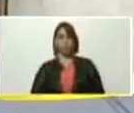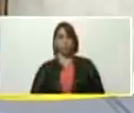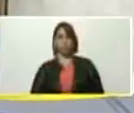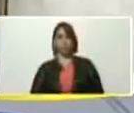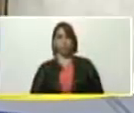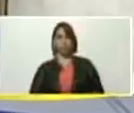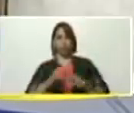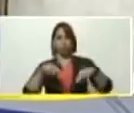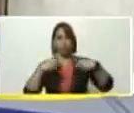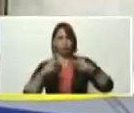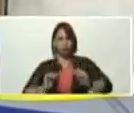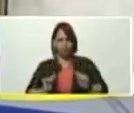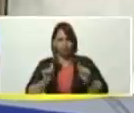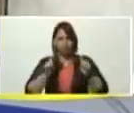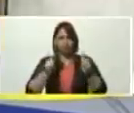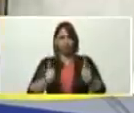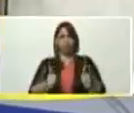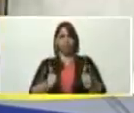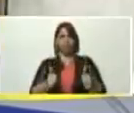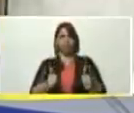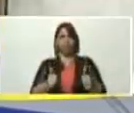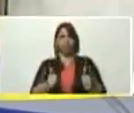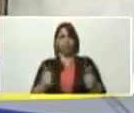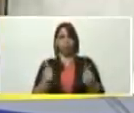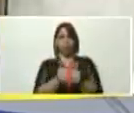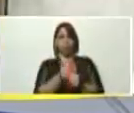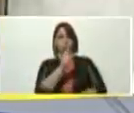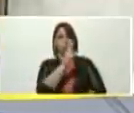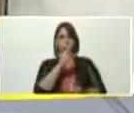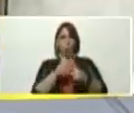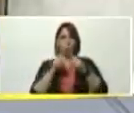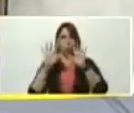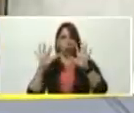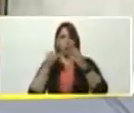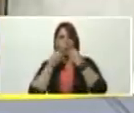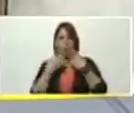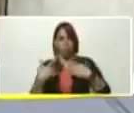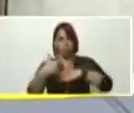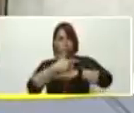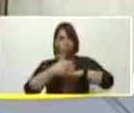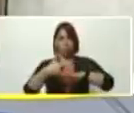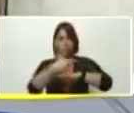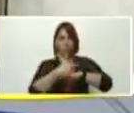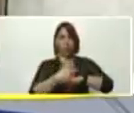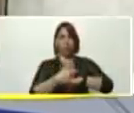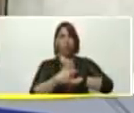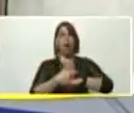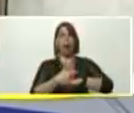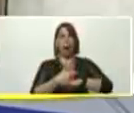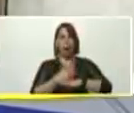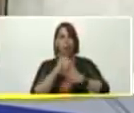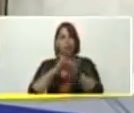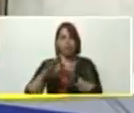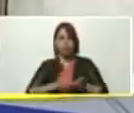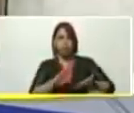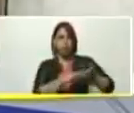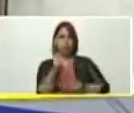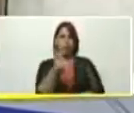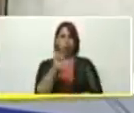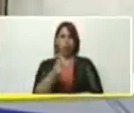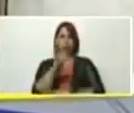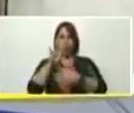2018. Un nuevo comienzo con el 1x10 del buen gobierno, con el mapa de soluciones, con la agenda concreta de